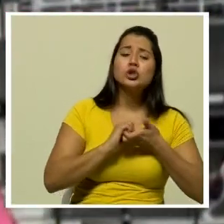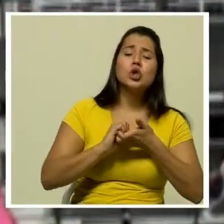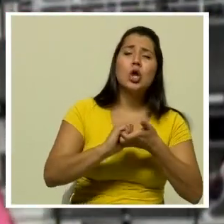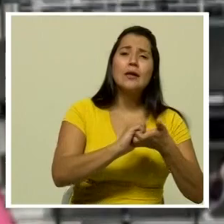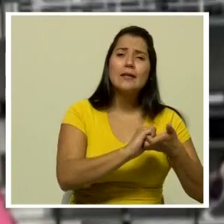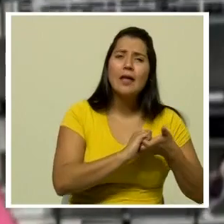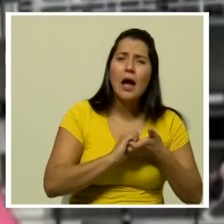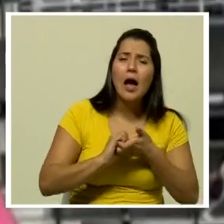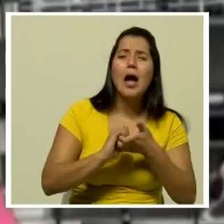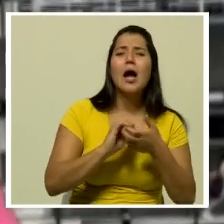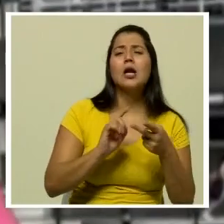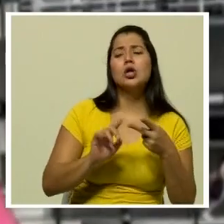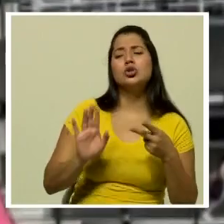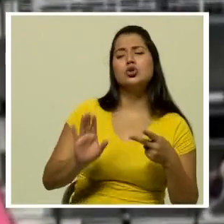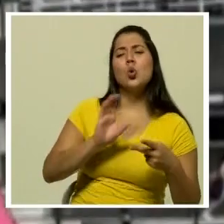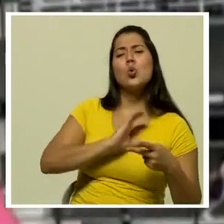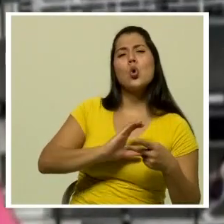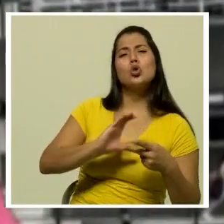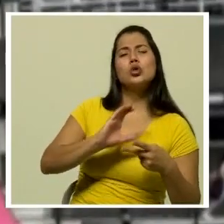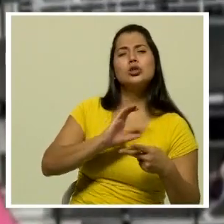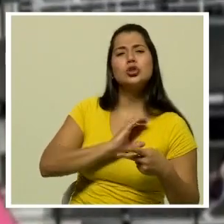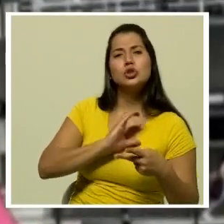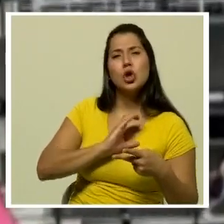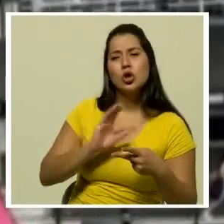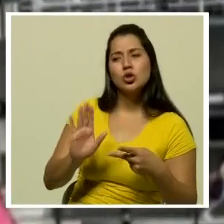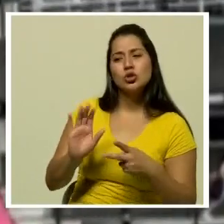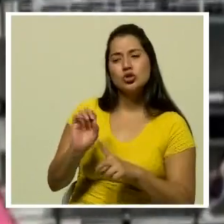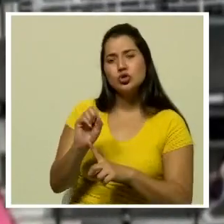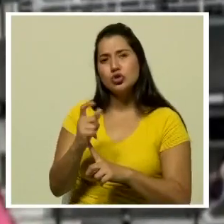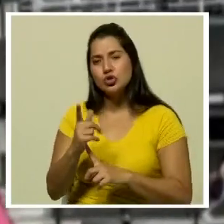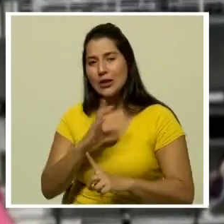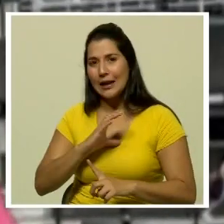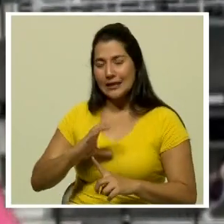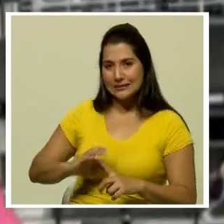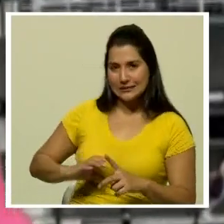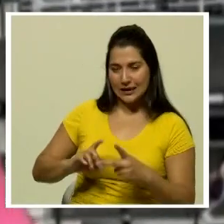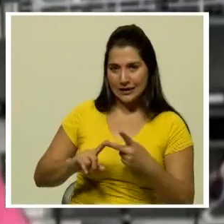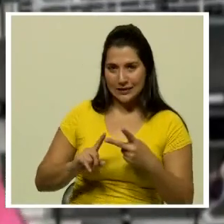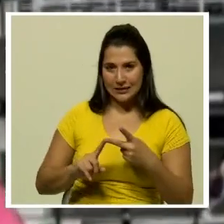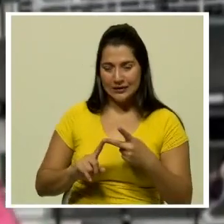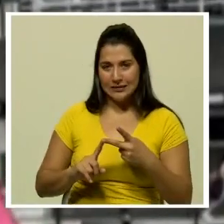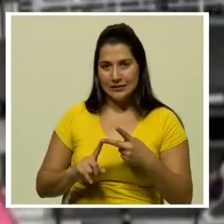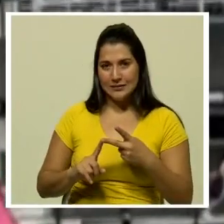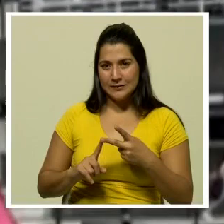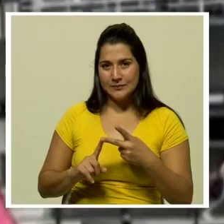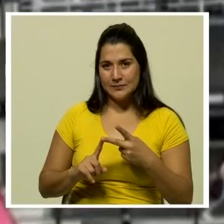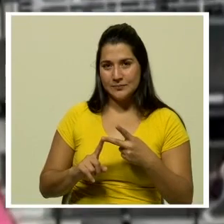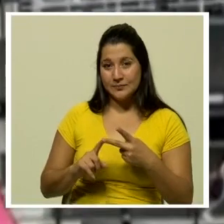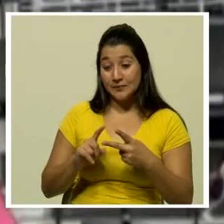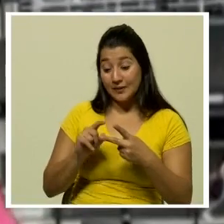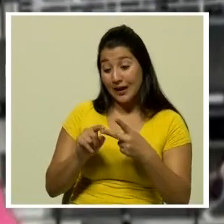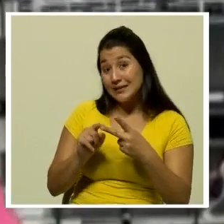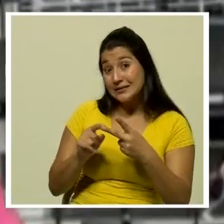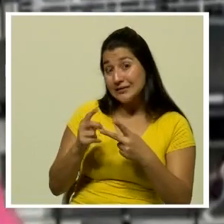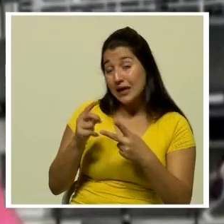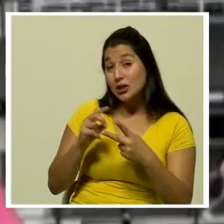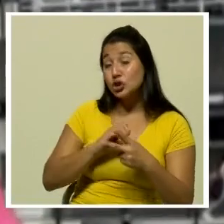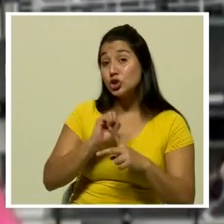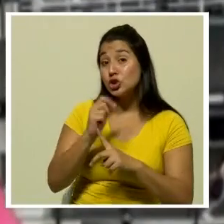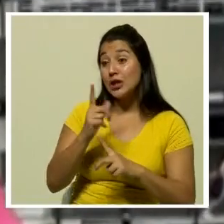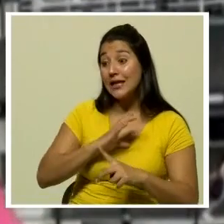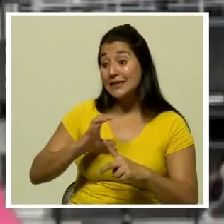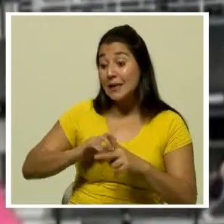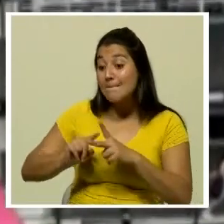concepción social cristiana y demócrata, hay que decirlo, ambas, que construyeron ese Estado en los 40, a partir